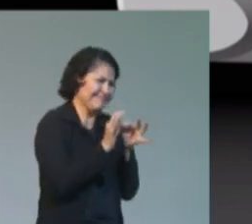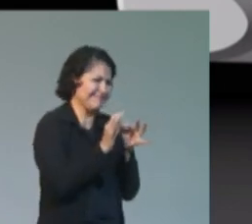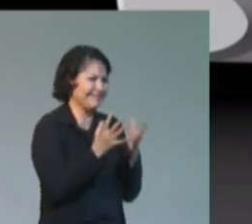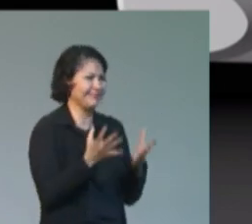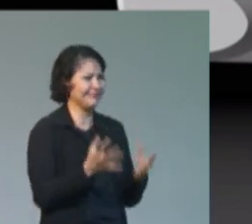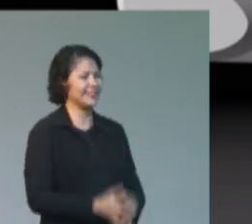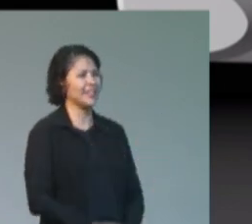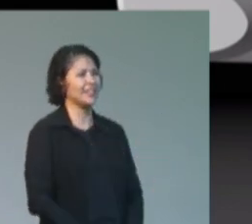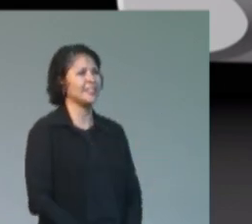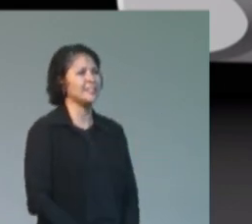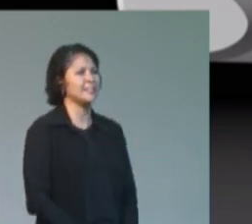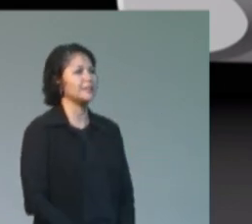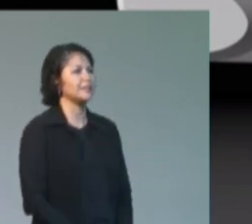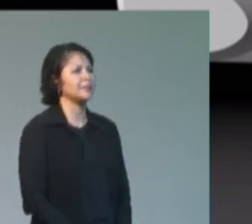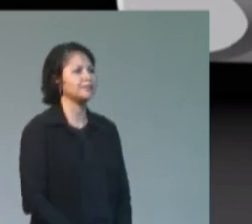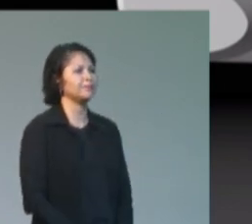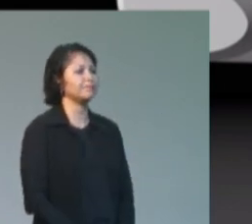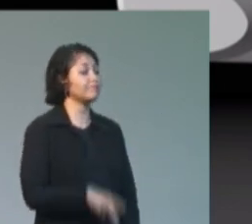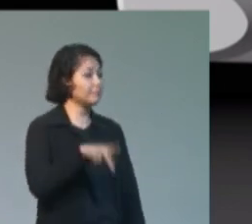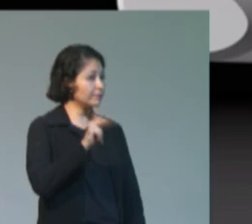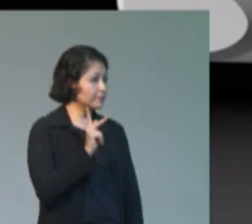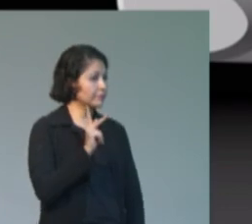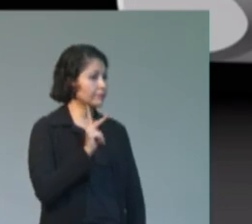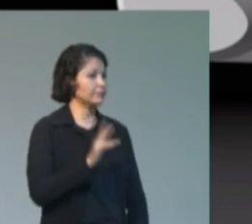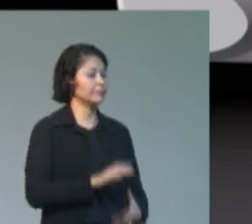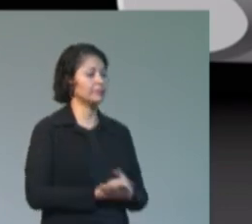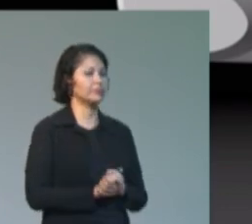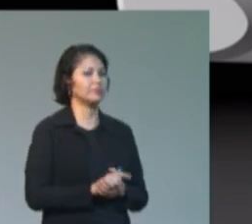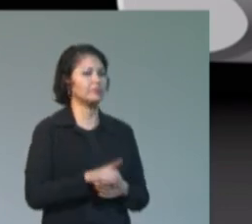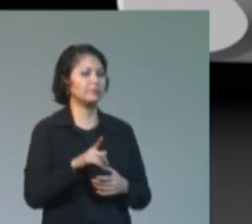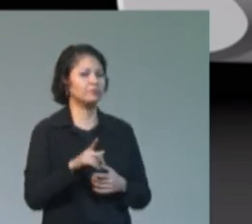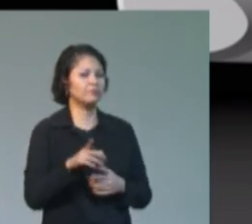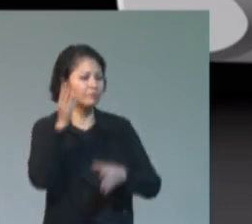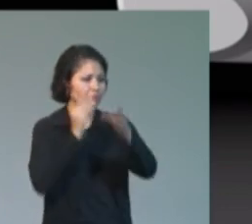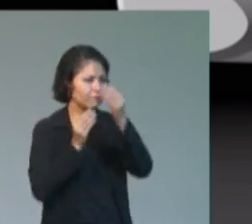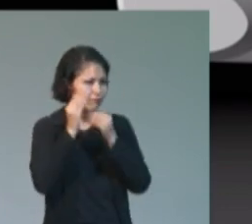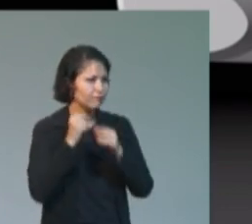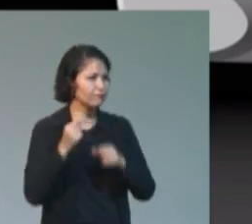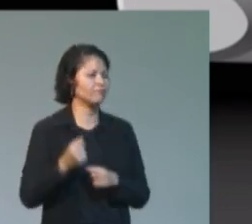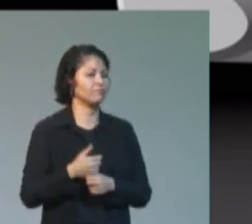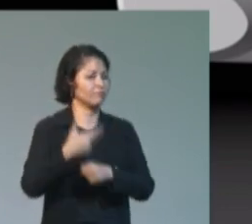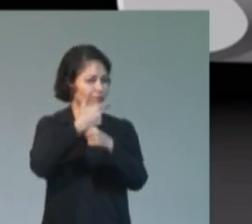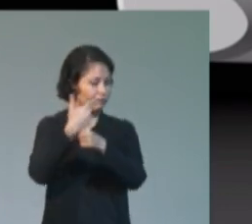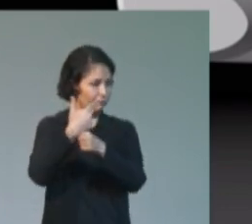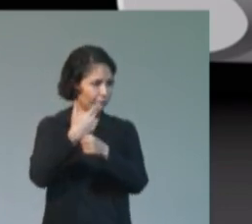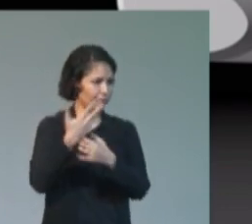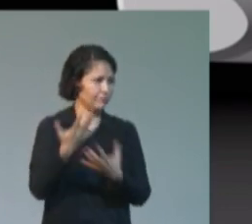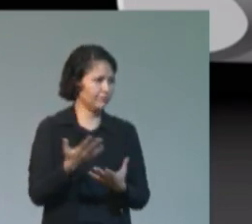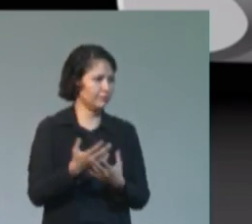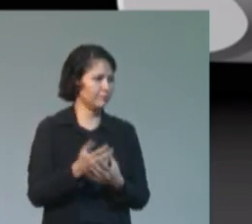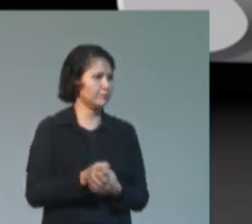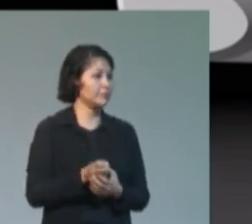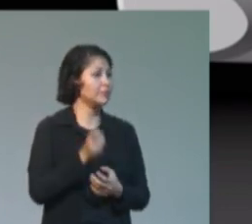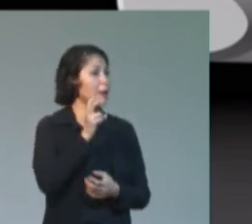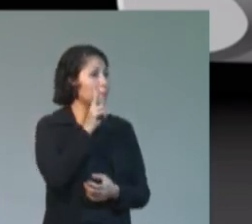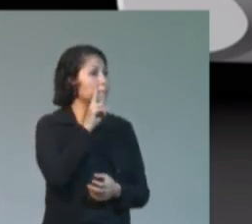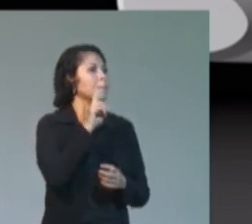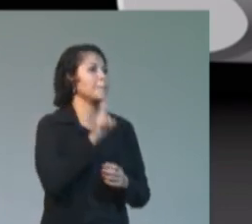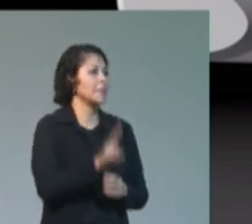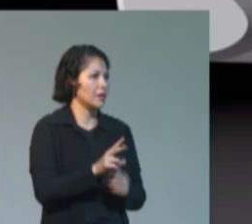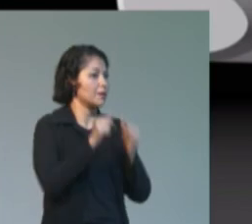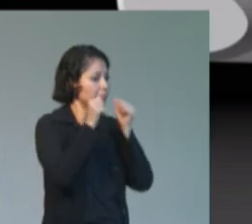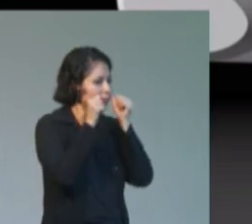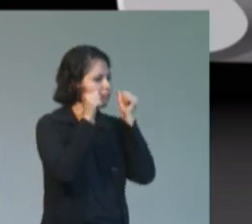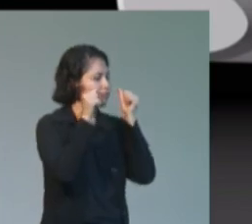formación pero hablar también de e-learning esta introducción que yo les estoy comentando es también tener en cuenta que hemos pasado